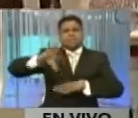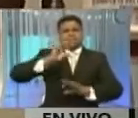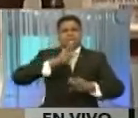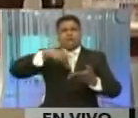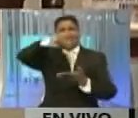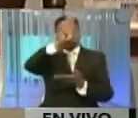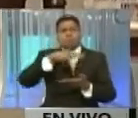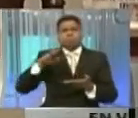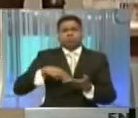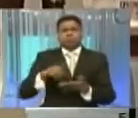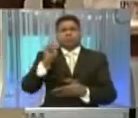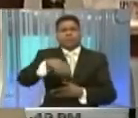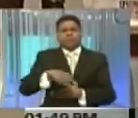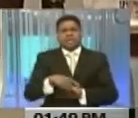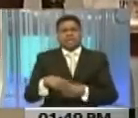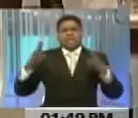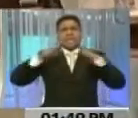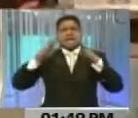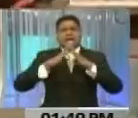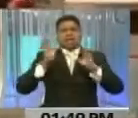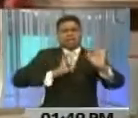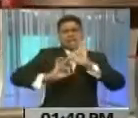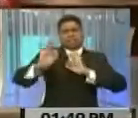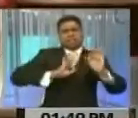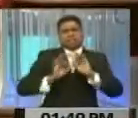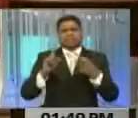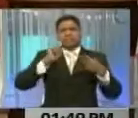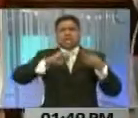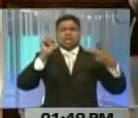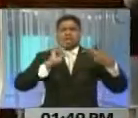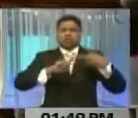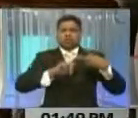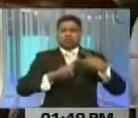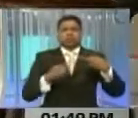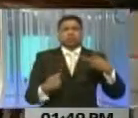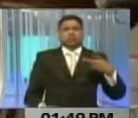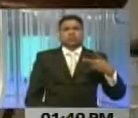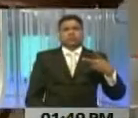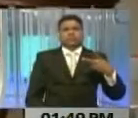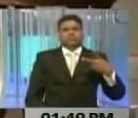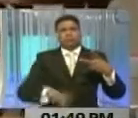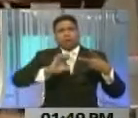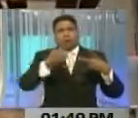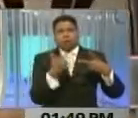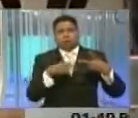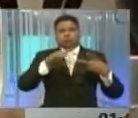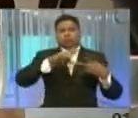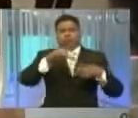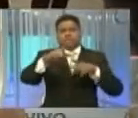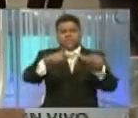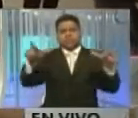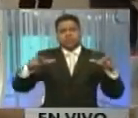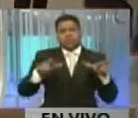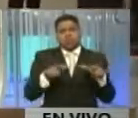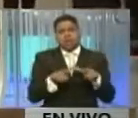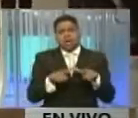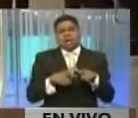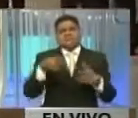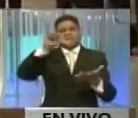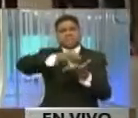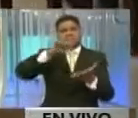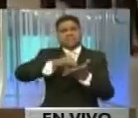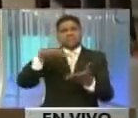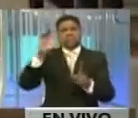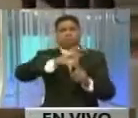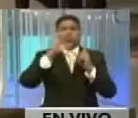en la Casa del Artista, en las salas Doris Well y la sala Juan Azujo, en el Teatro Teresa Carreño y en la sala Ríos Reina, en el Centro Cultural